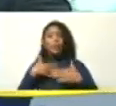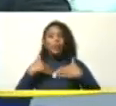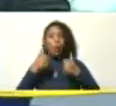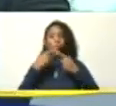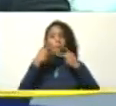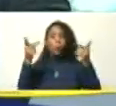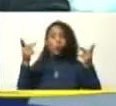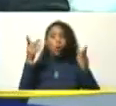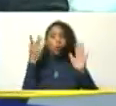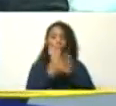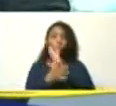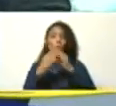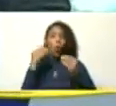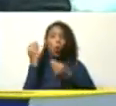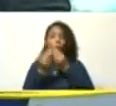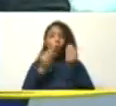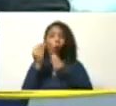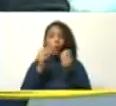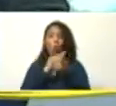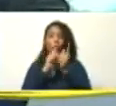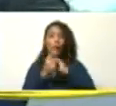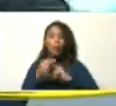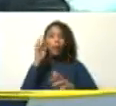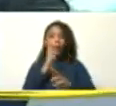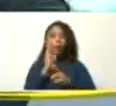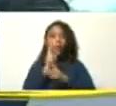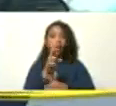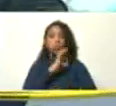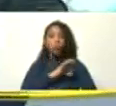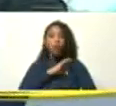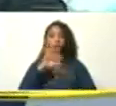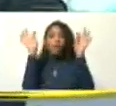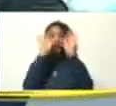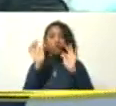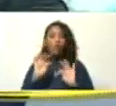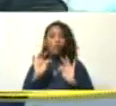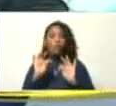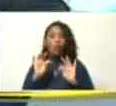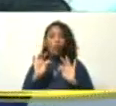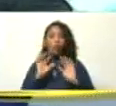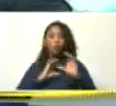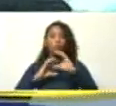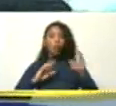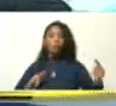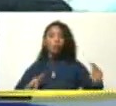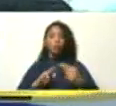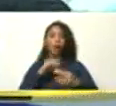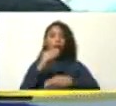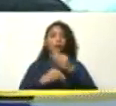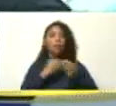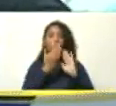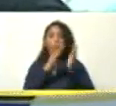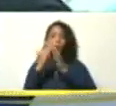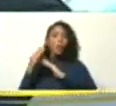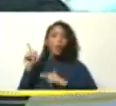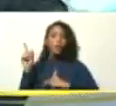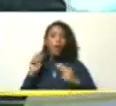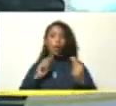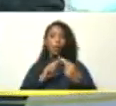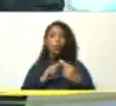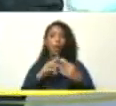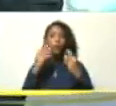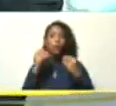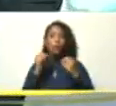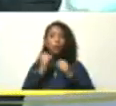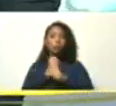sobre todo en cómo está cambiando las redes sociales nuestras maneras de comunicarnos, de encontrarnos y de hacer comunidad. Ese encuentro tenemos muchísimas